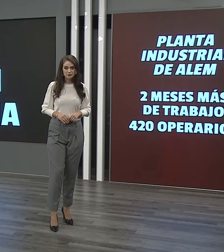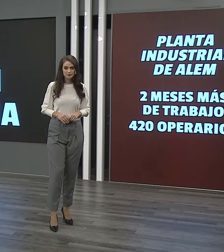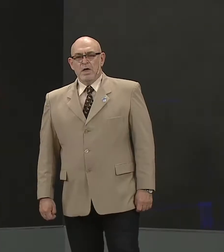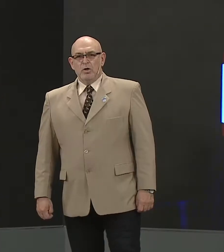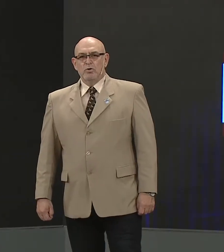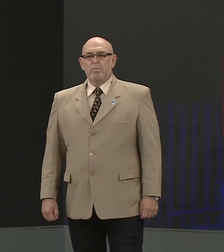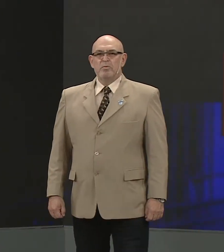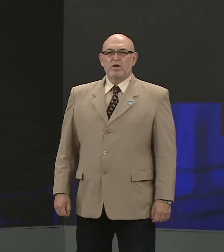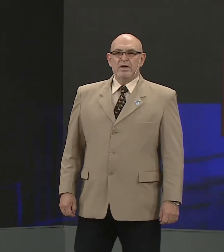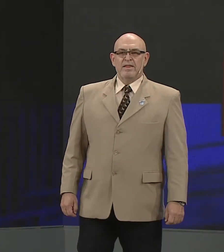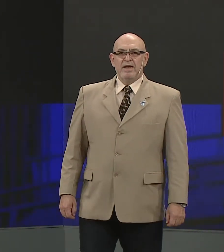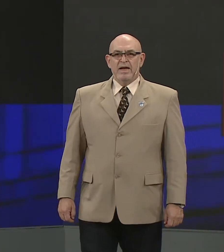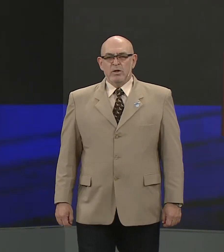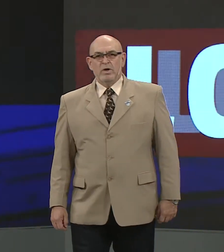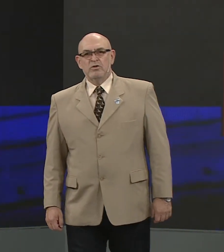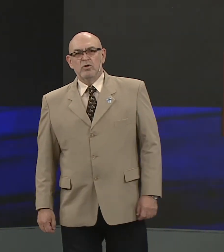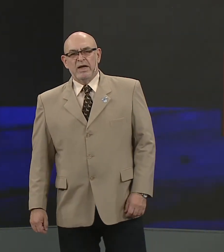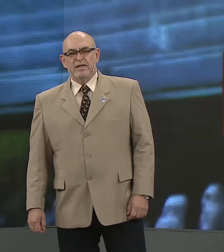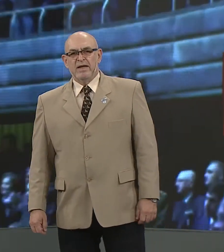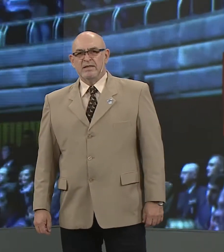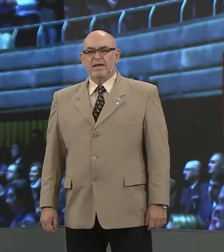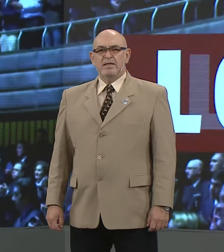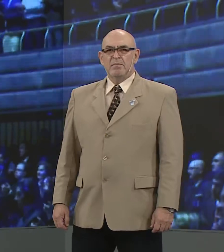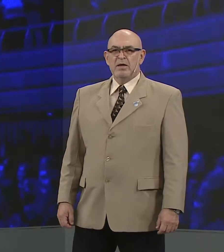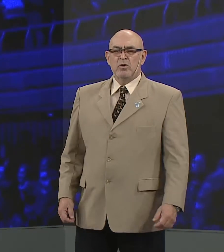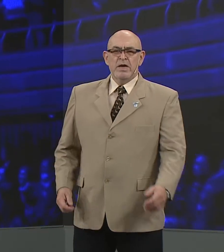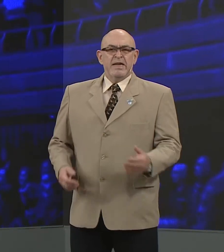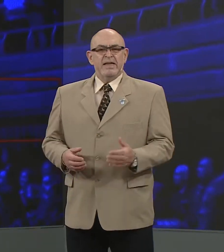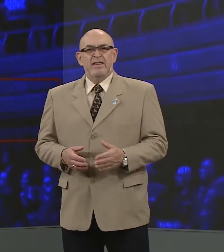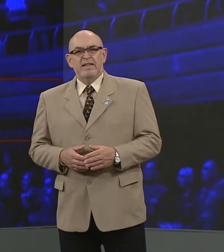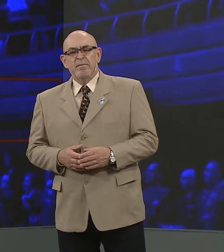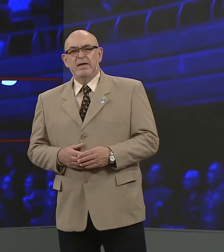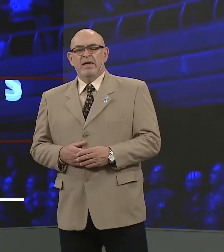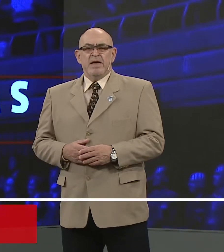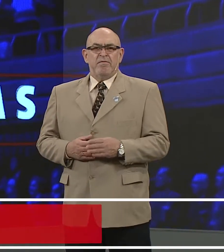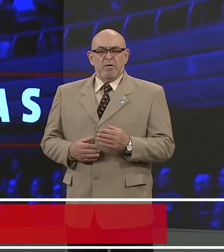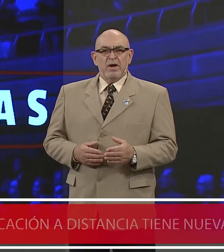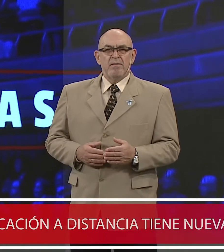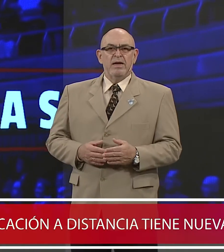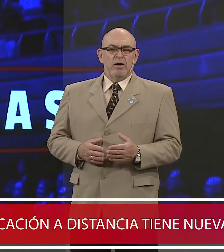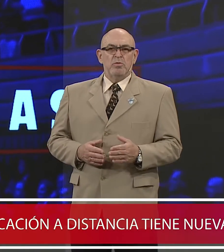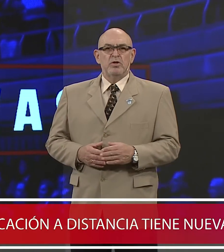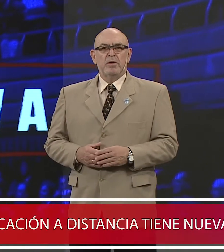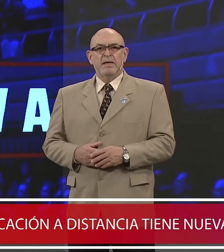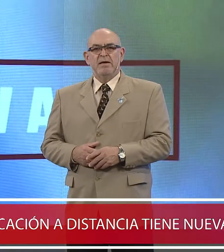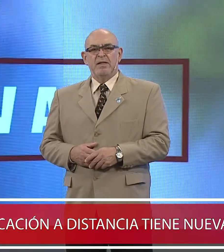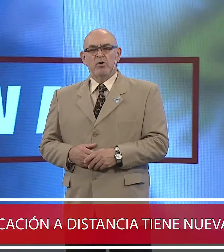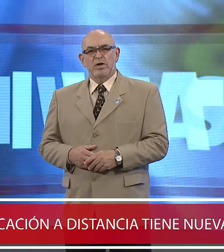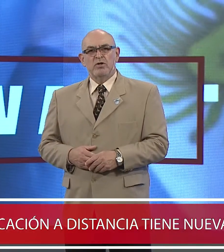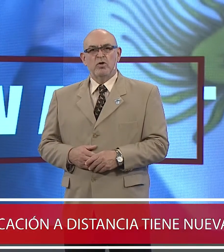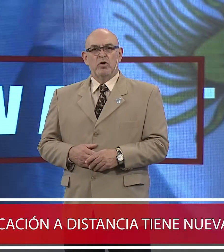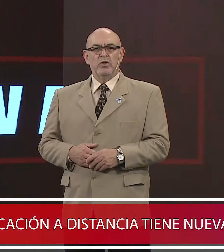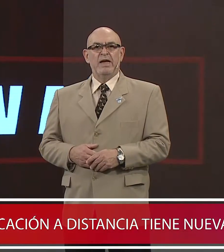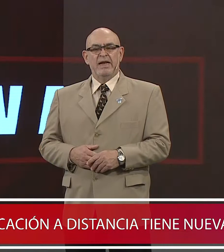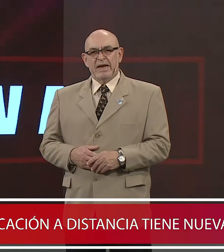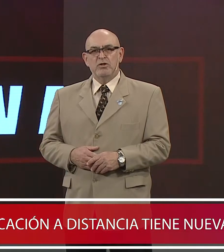Alem. Nos ocupamos ahora de la educación a distancia y en ese marco tiene dictamen favorable en la comisión respectiva del